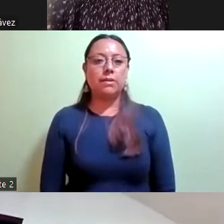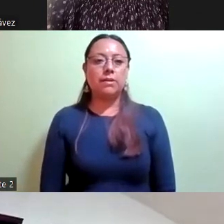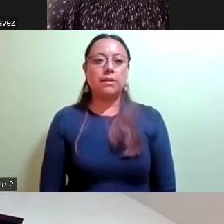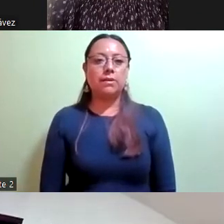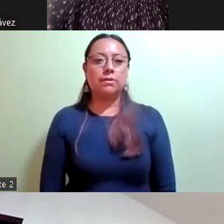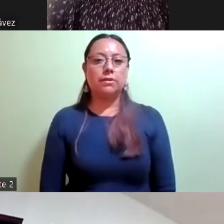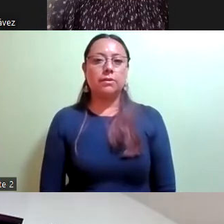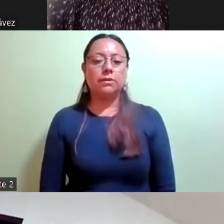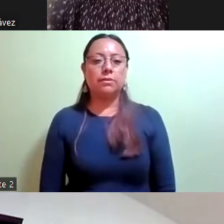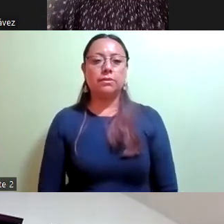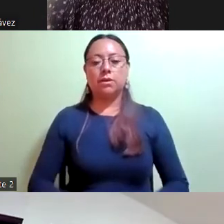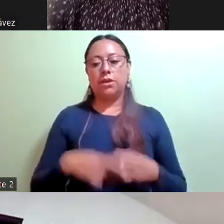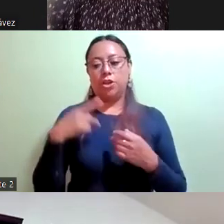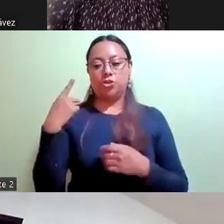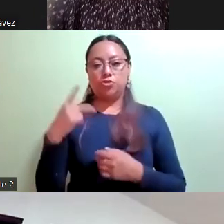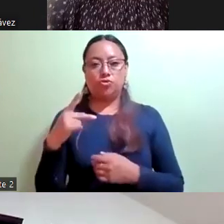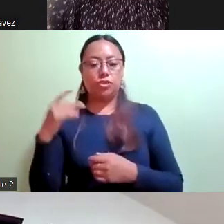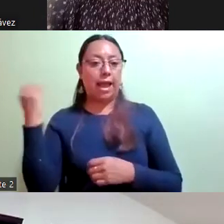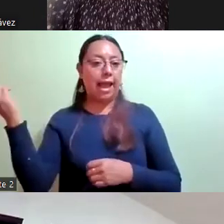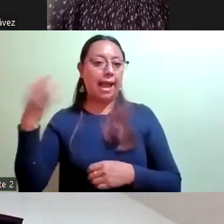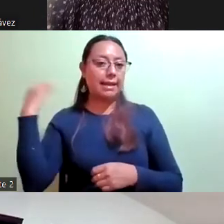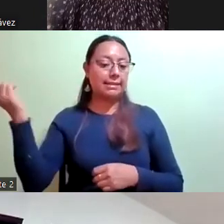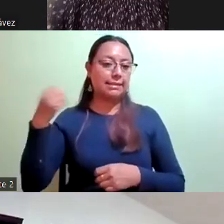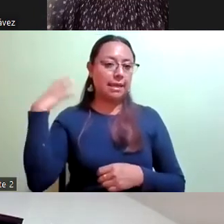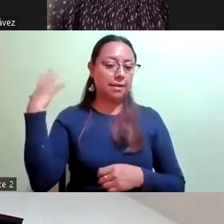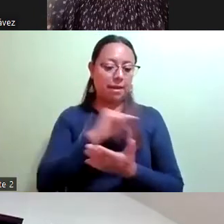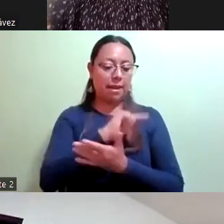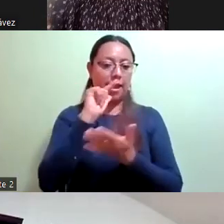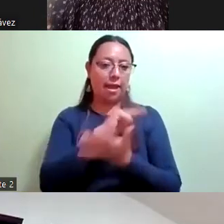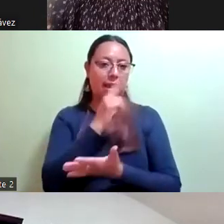página de la Asamblea Legislativa del Distrito Federal.